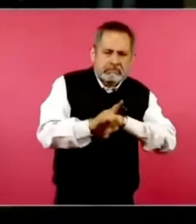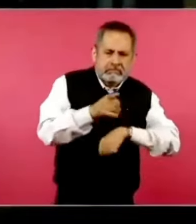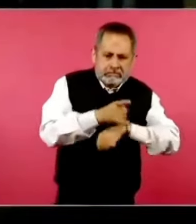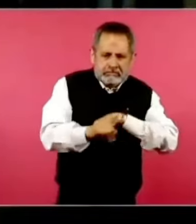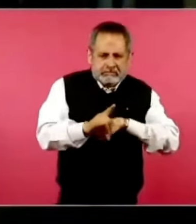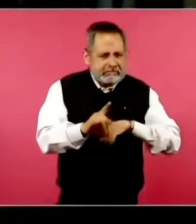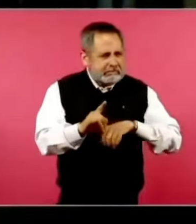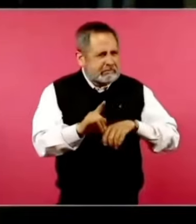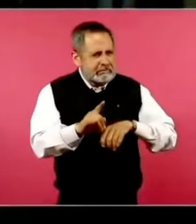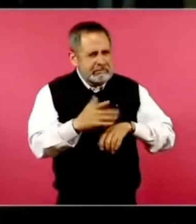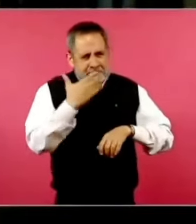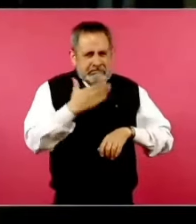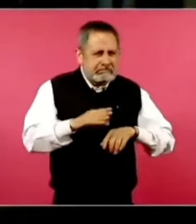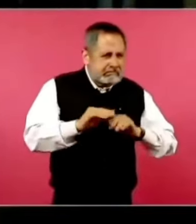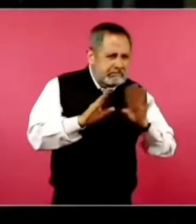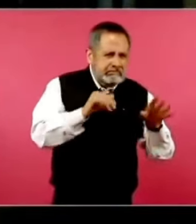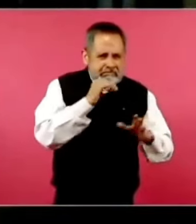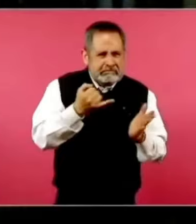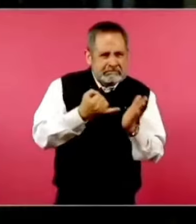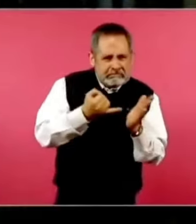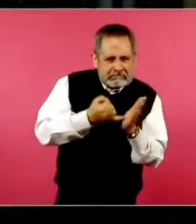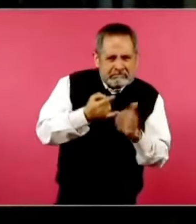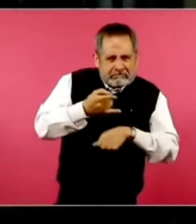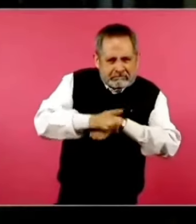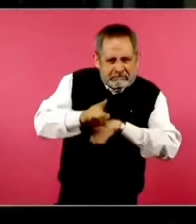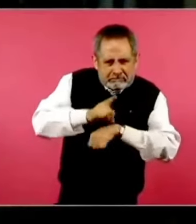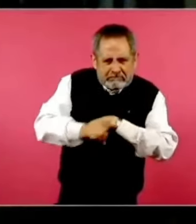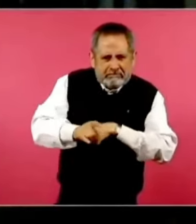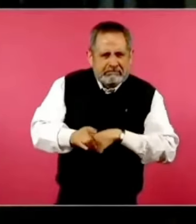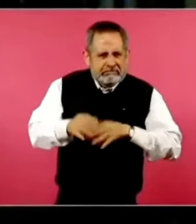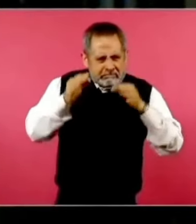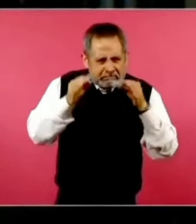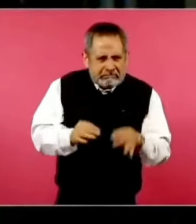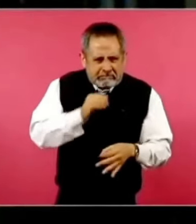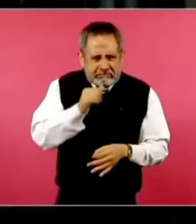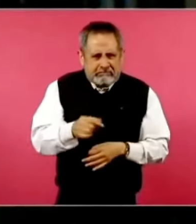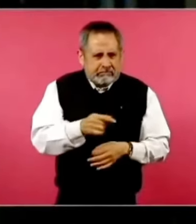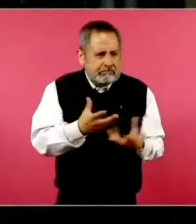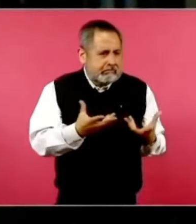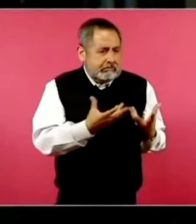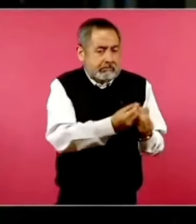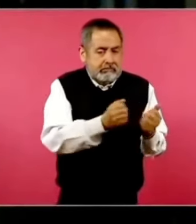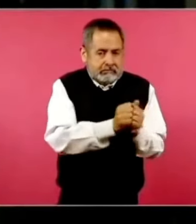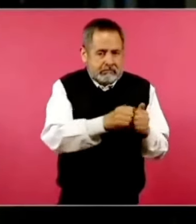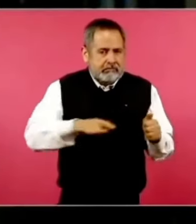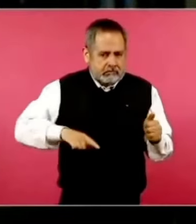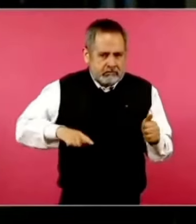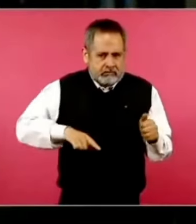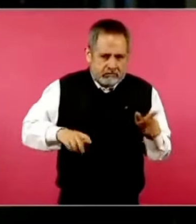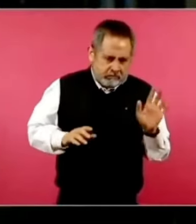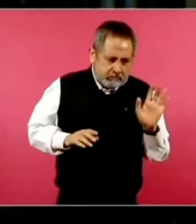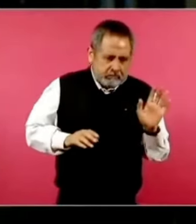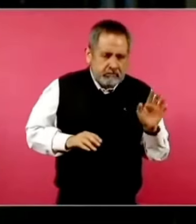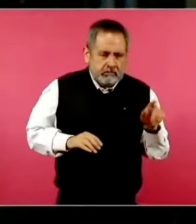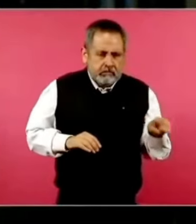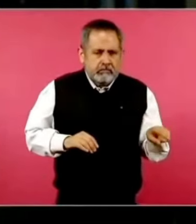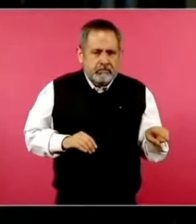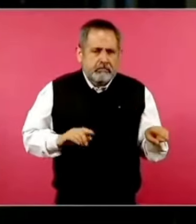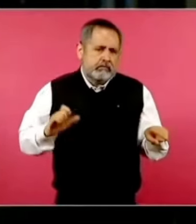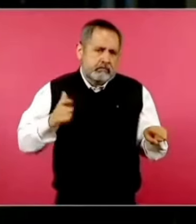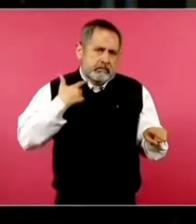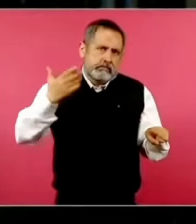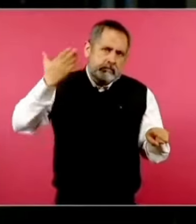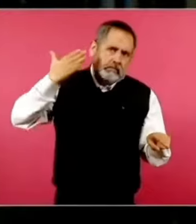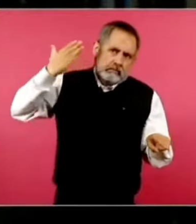transparentes que que eran le trabajaban al gobierno en en los sexenios